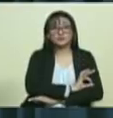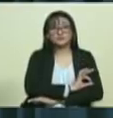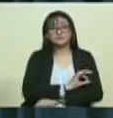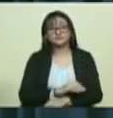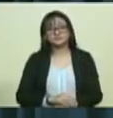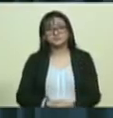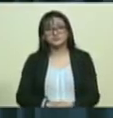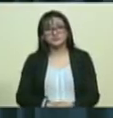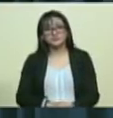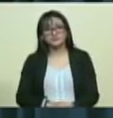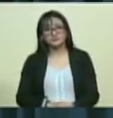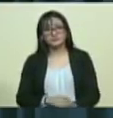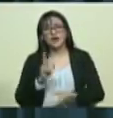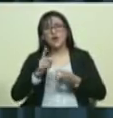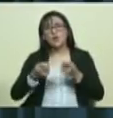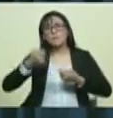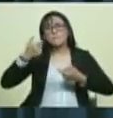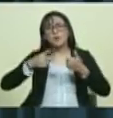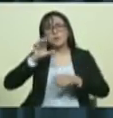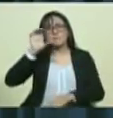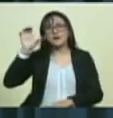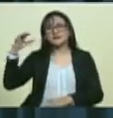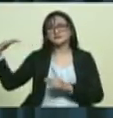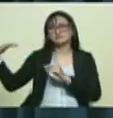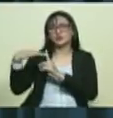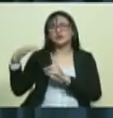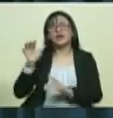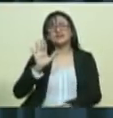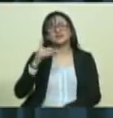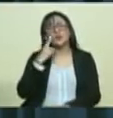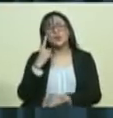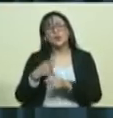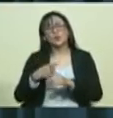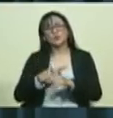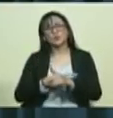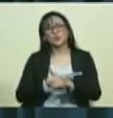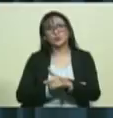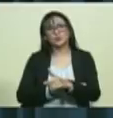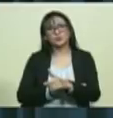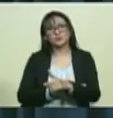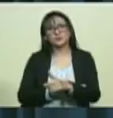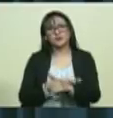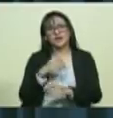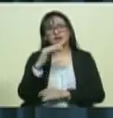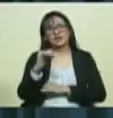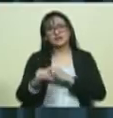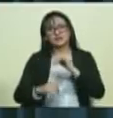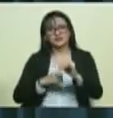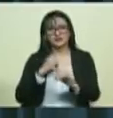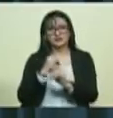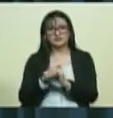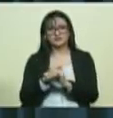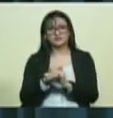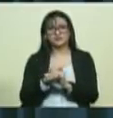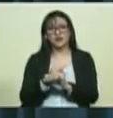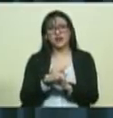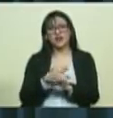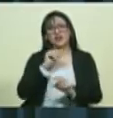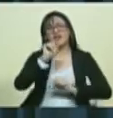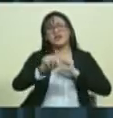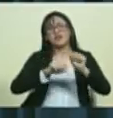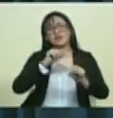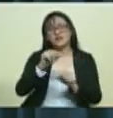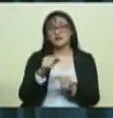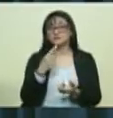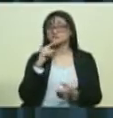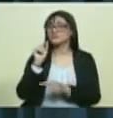de algunos pocos países porque esa es otra de las costumbres a que la media internacional no señala hablan de la